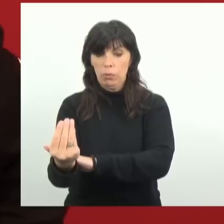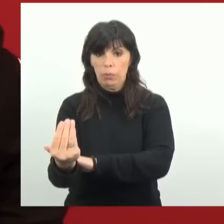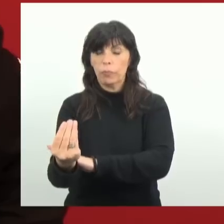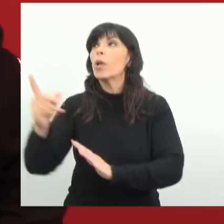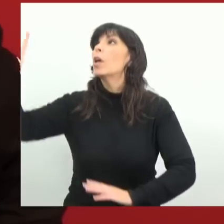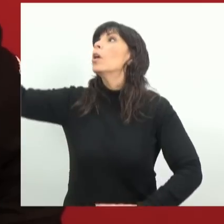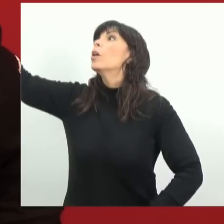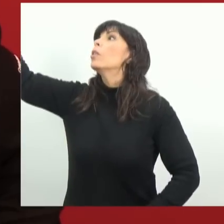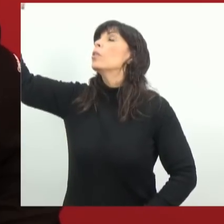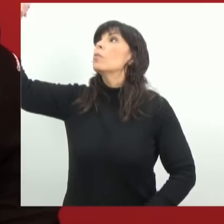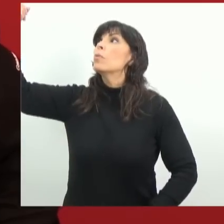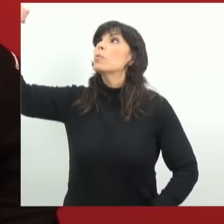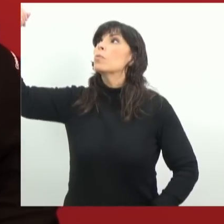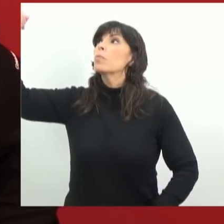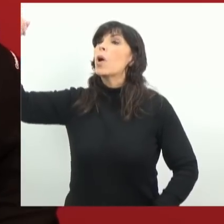llamada María